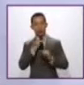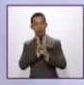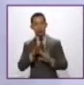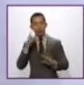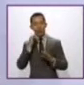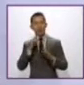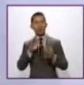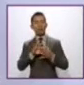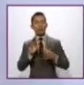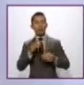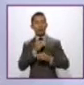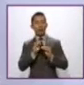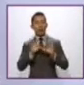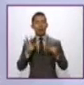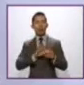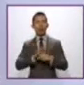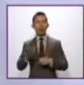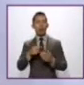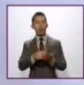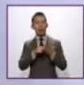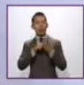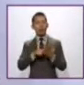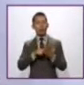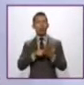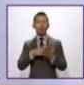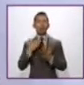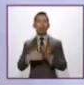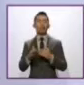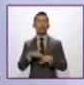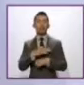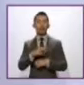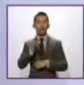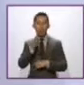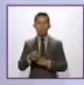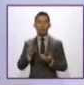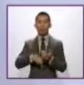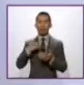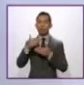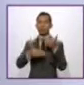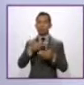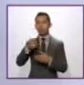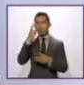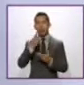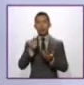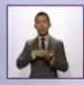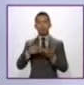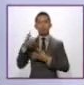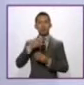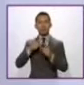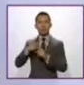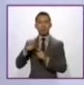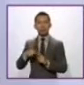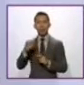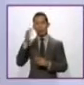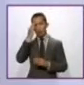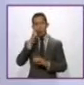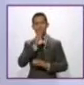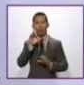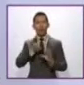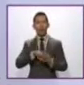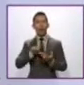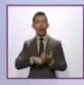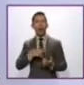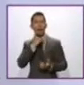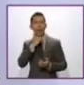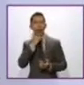está inacabado porque, si bien es cierto, se realizan procedimientos de fiscalización y se conocen todas las irregularidades,